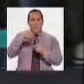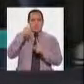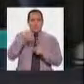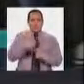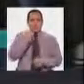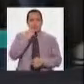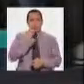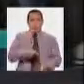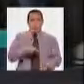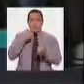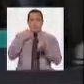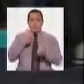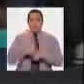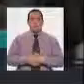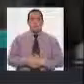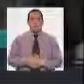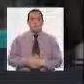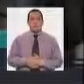solo balazo,